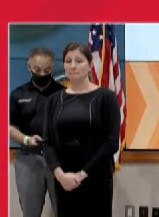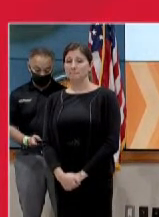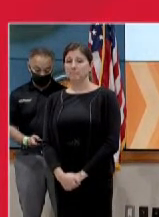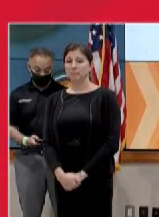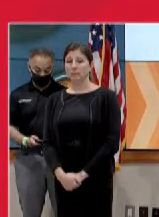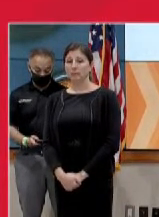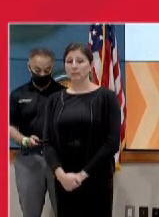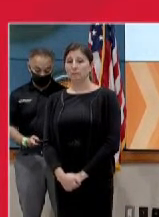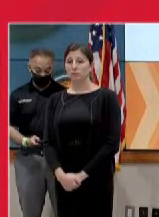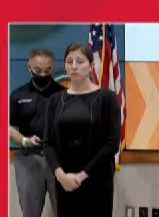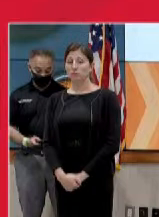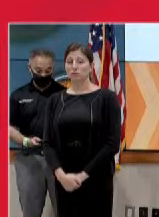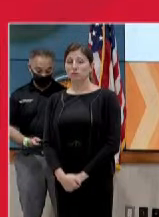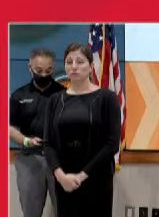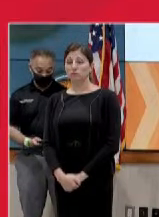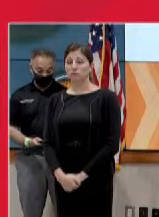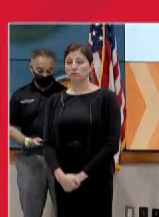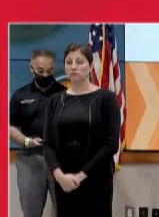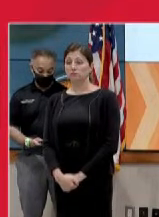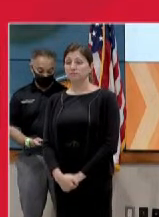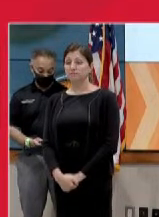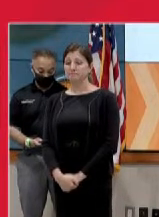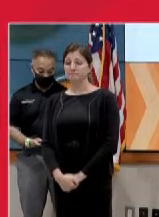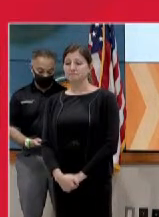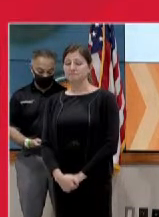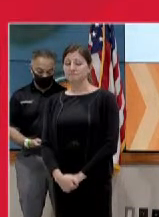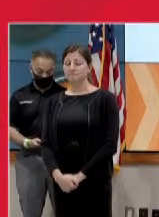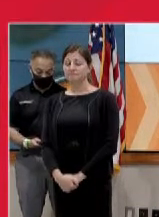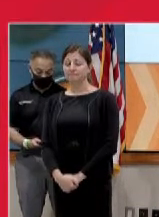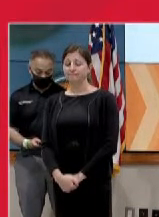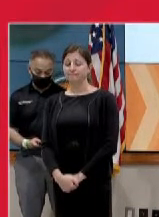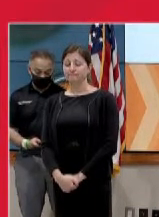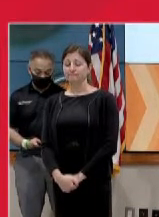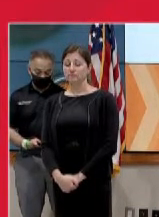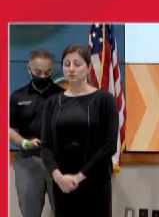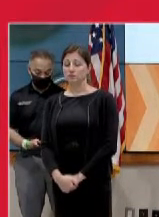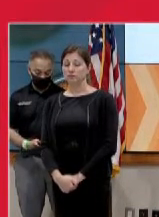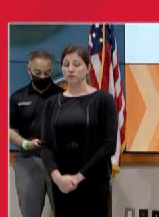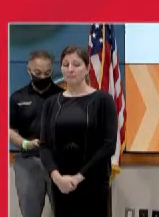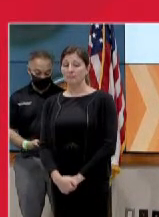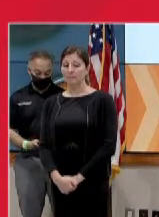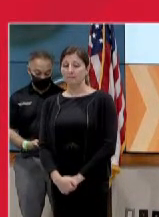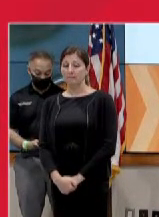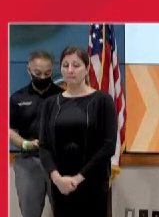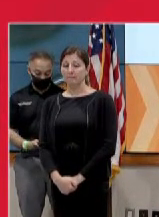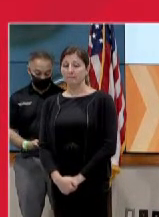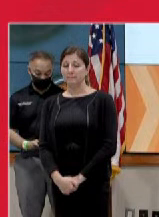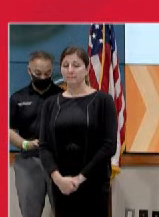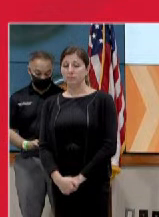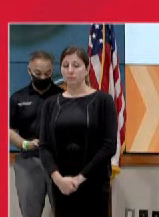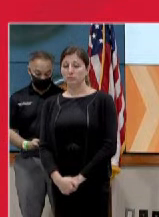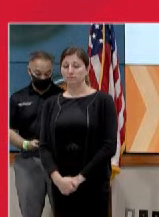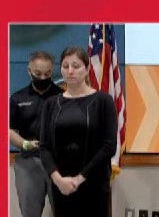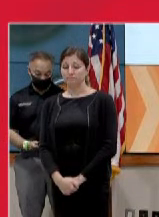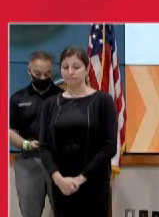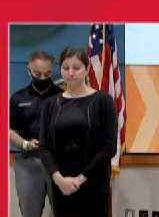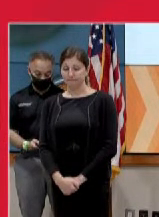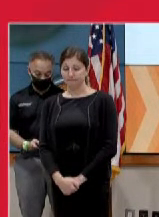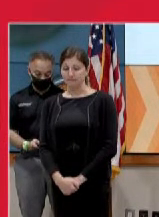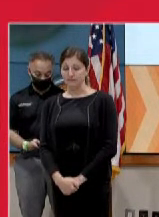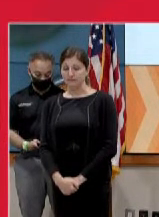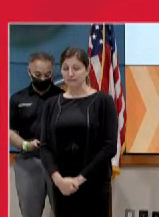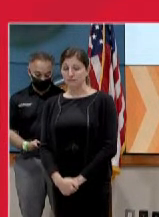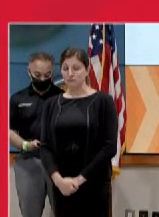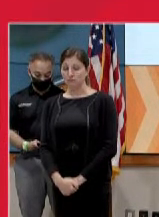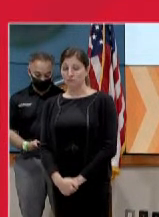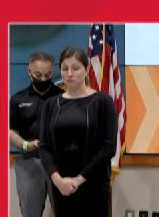están prohibidas en las áreas del condado Harris fuera de alguna ciudad. Ahora, el gobernador no me ha dado la autoridad de hacer esto en todas las ciudades